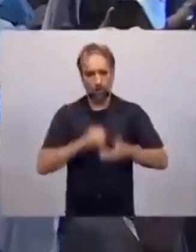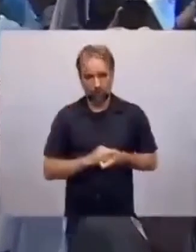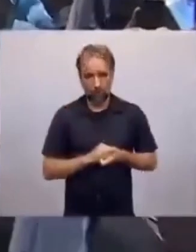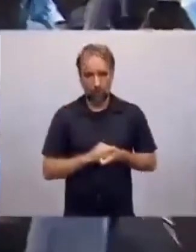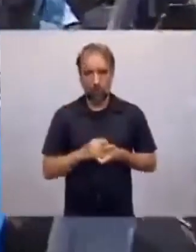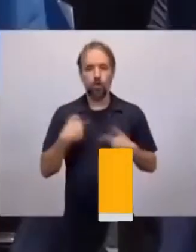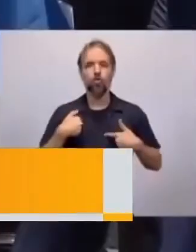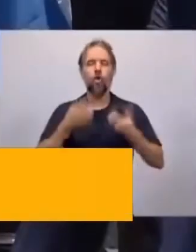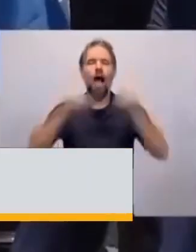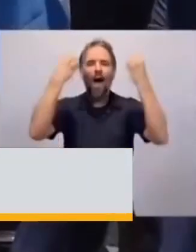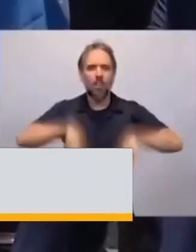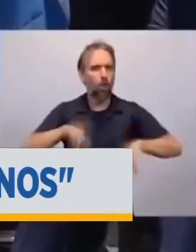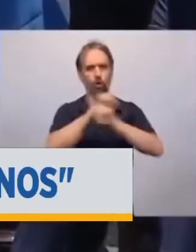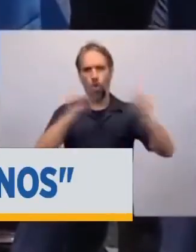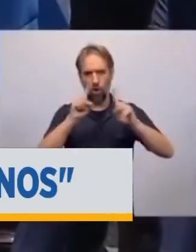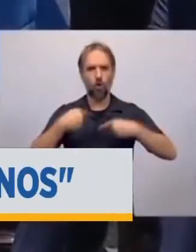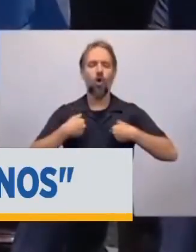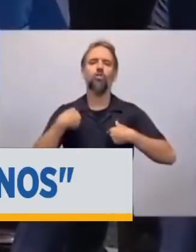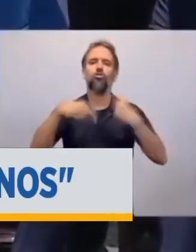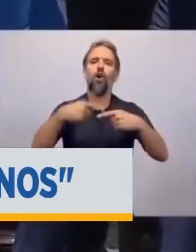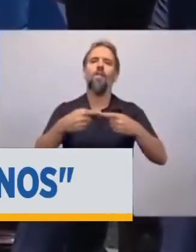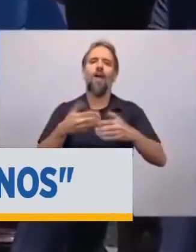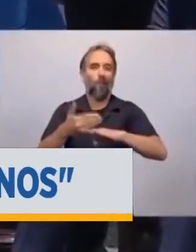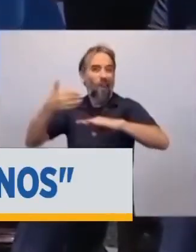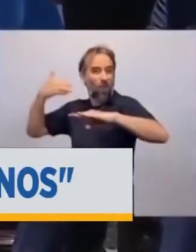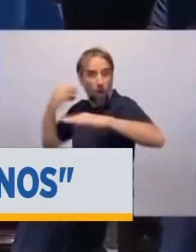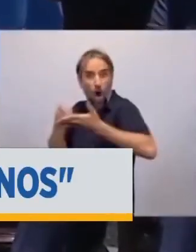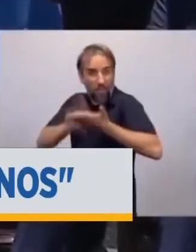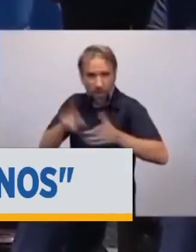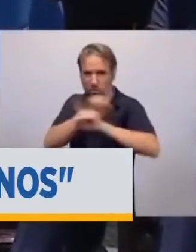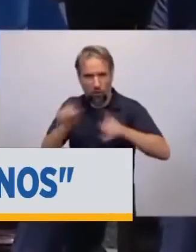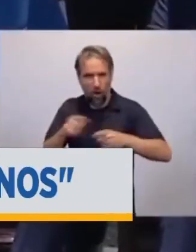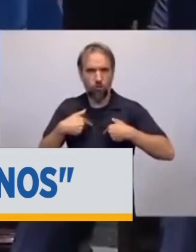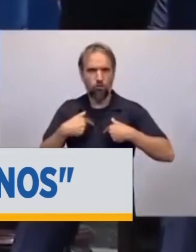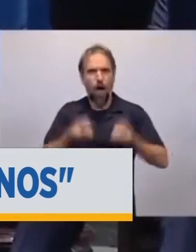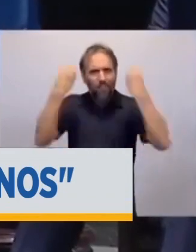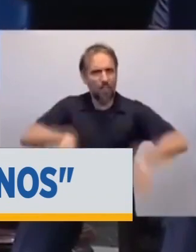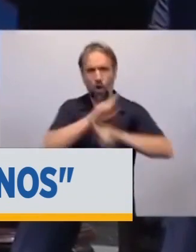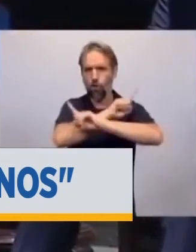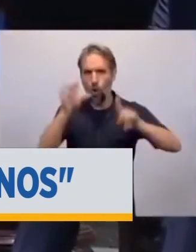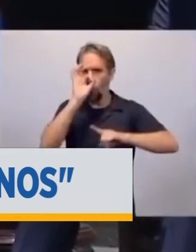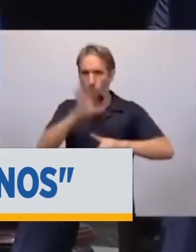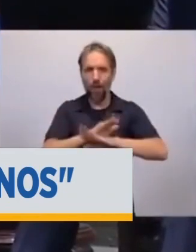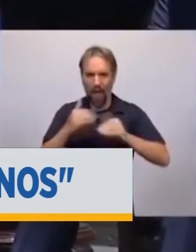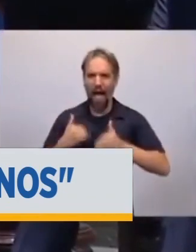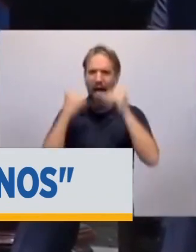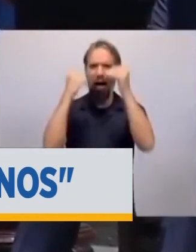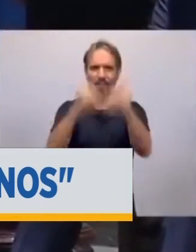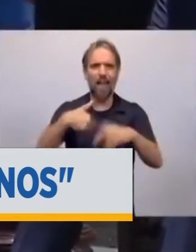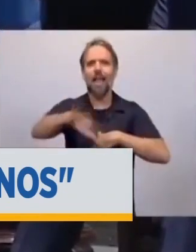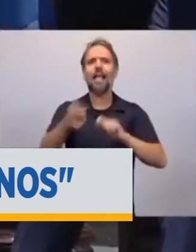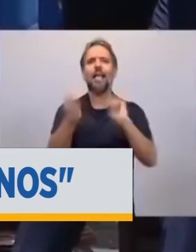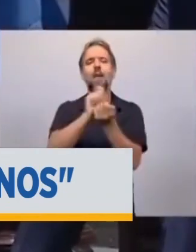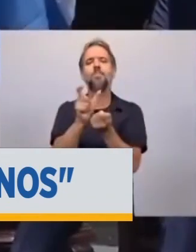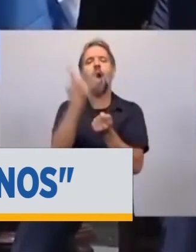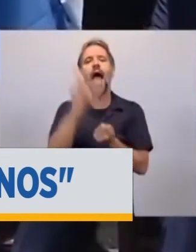No vamos a claudicar, no vamos a retroceder, no nos vamos a rendir. Vamos a avanzar con los cambios que el